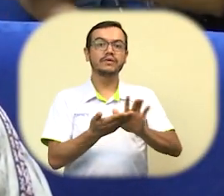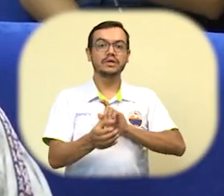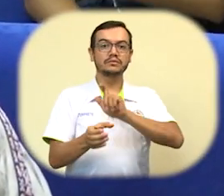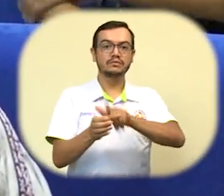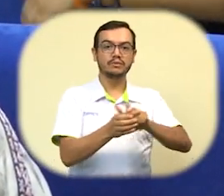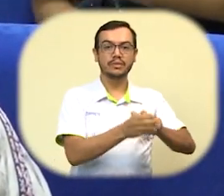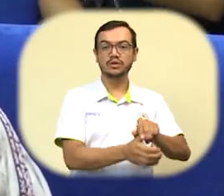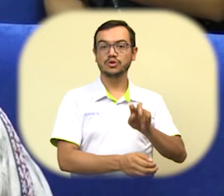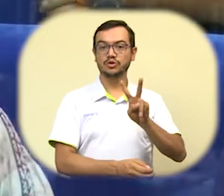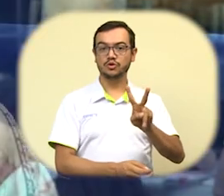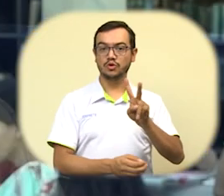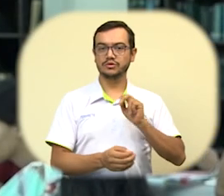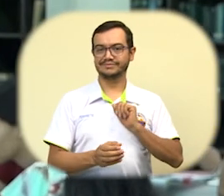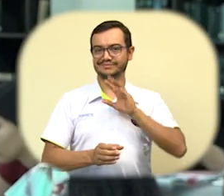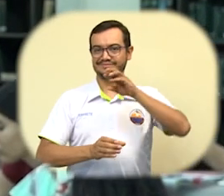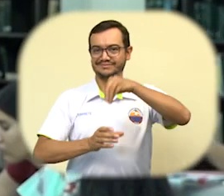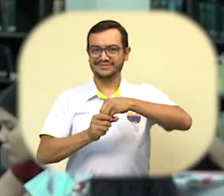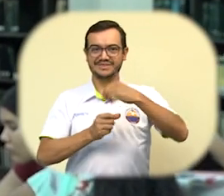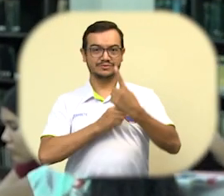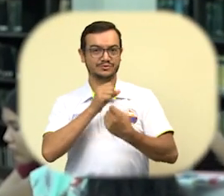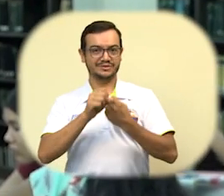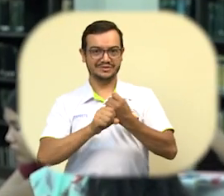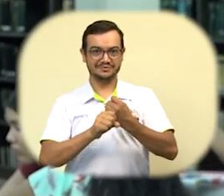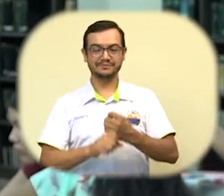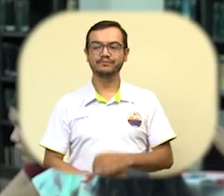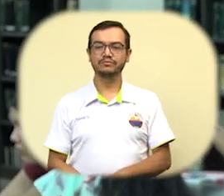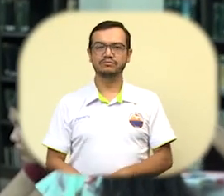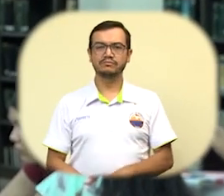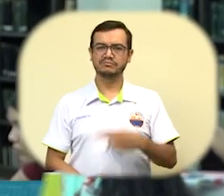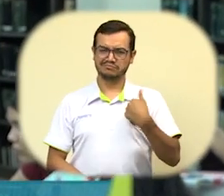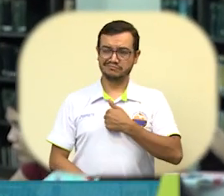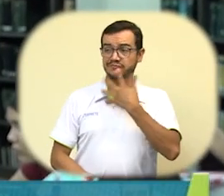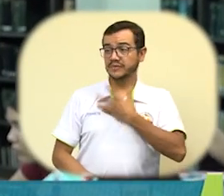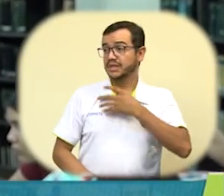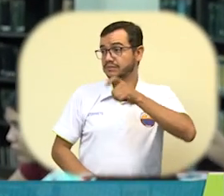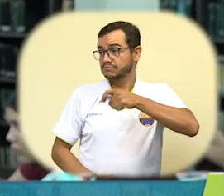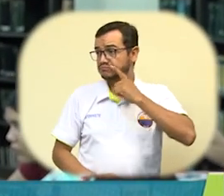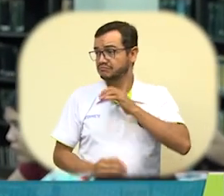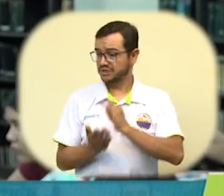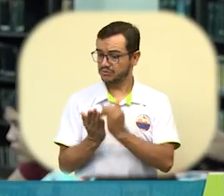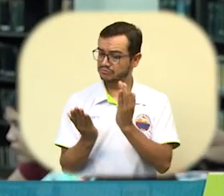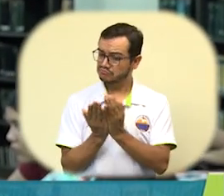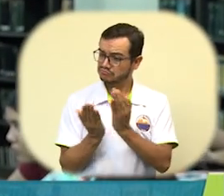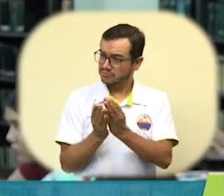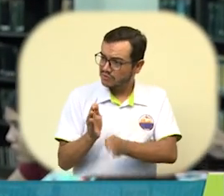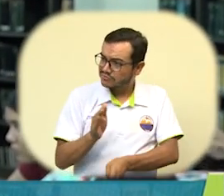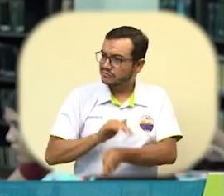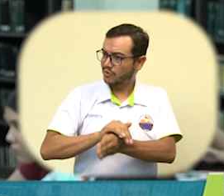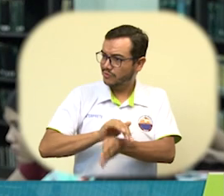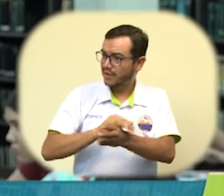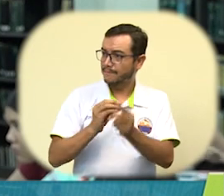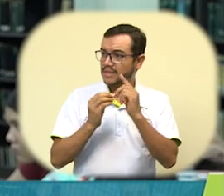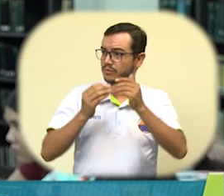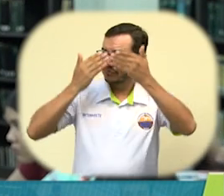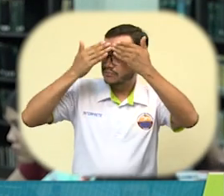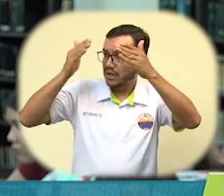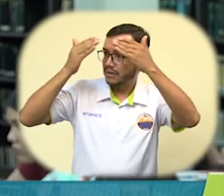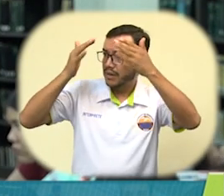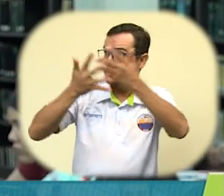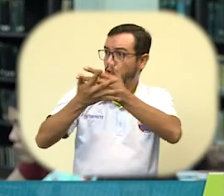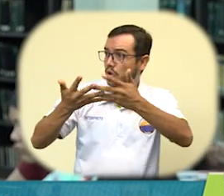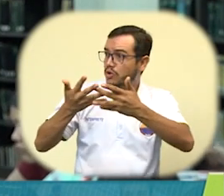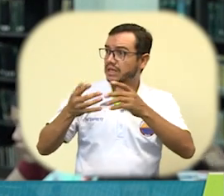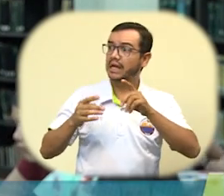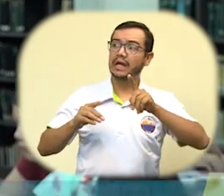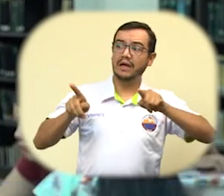de maestría y doctorado. Nosotros tenemos la necesidad de seguir estudiando, de seguir descubriendo cosas que existen